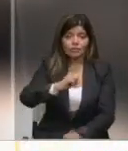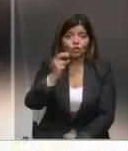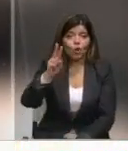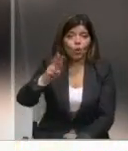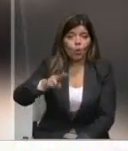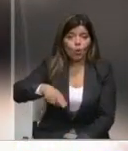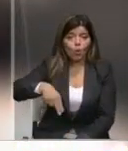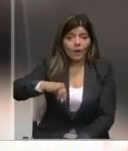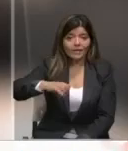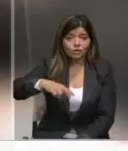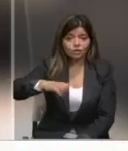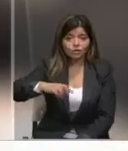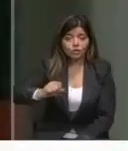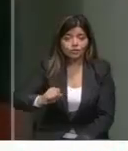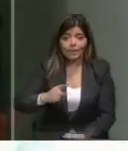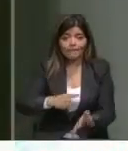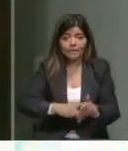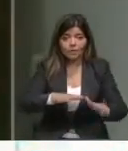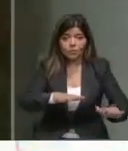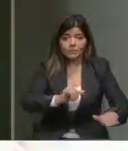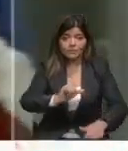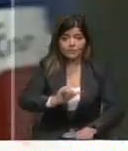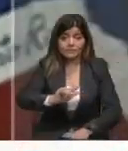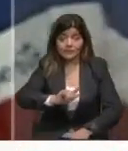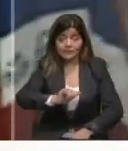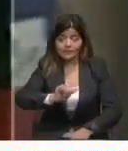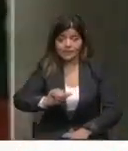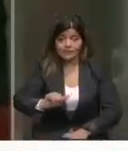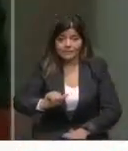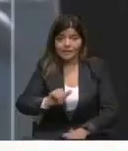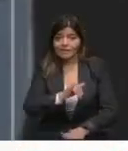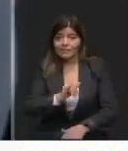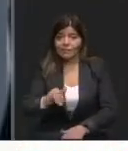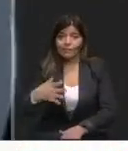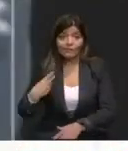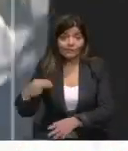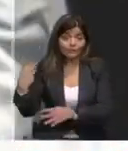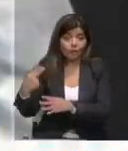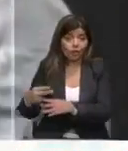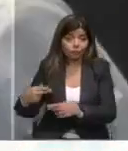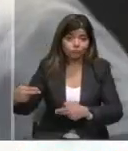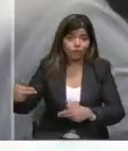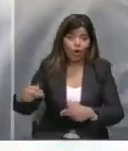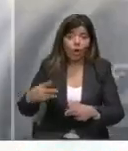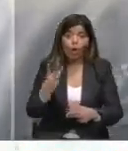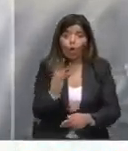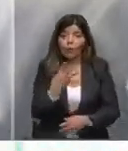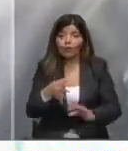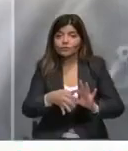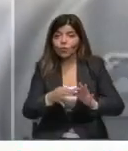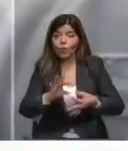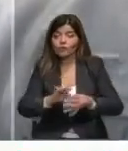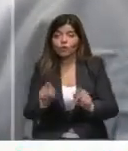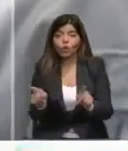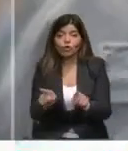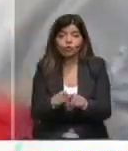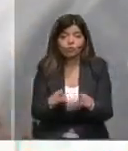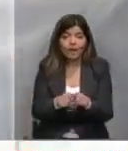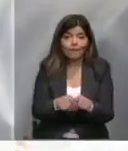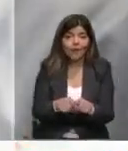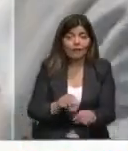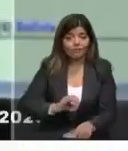Montreal 1976, que continuó Paris compitiendo en cuatro Juegos Olímpicos junto a su hermano y